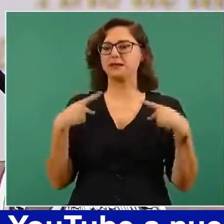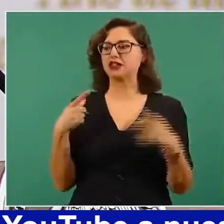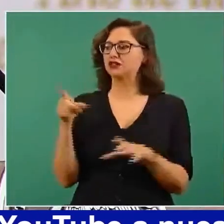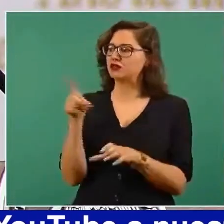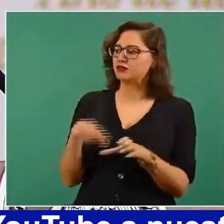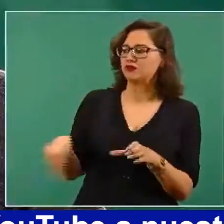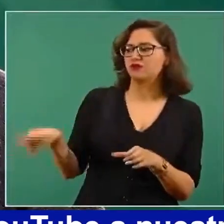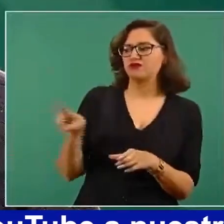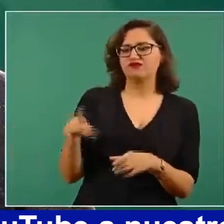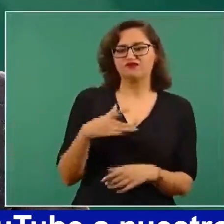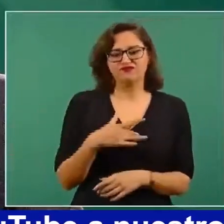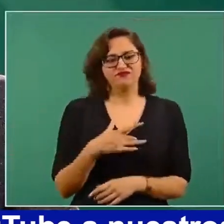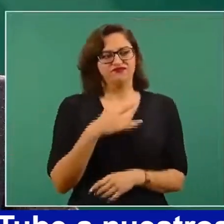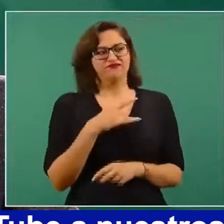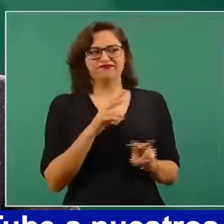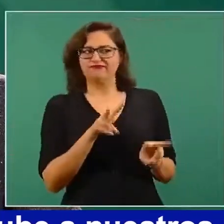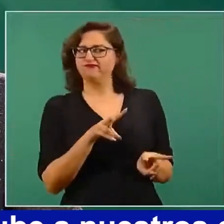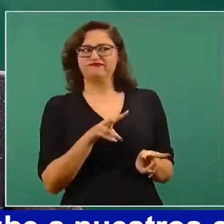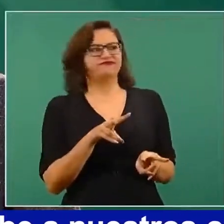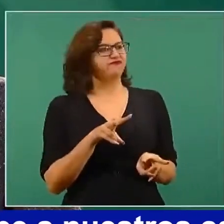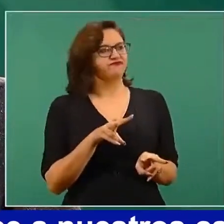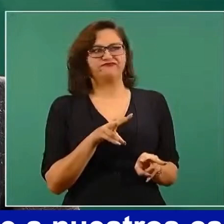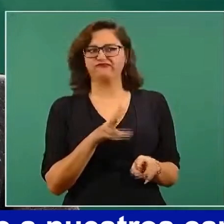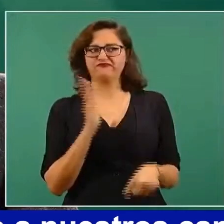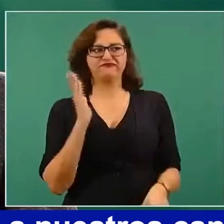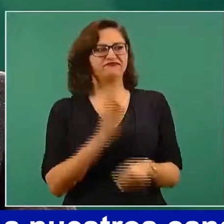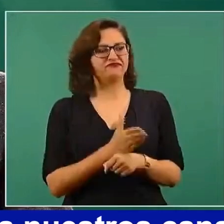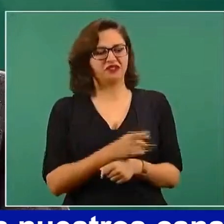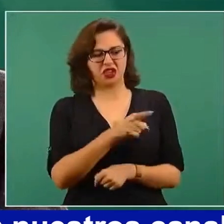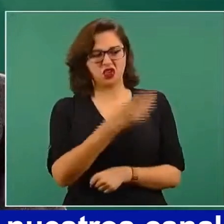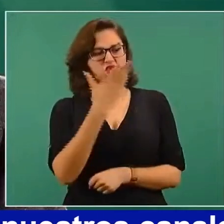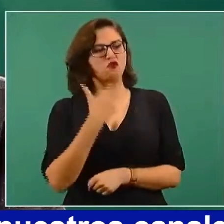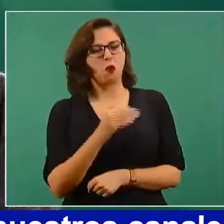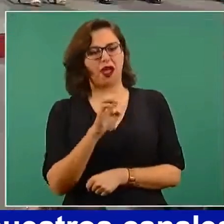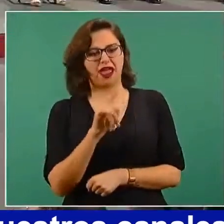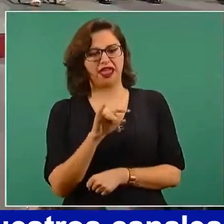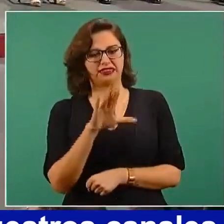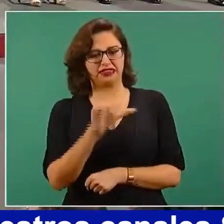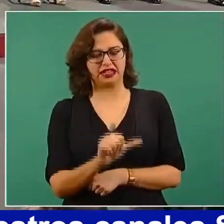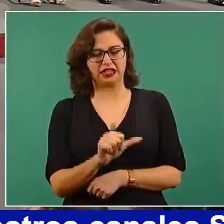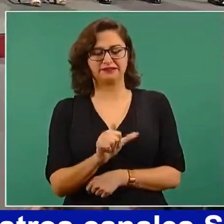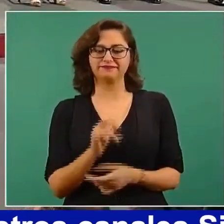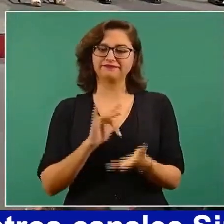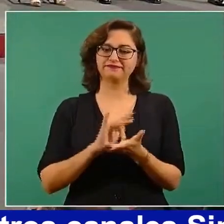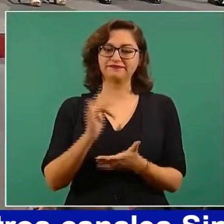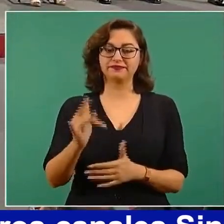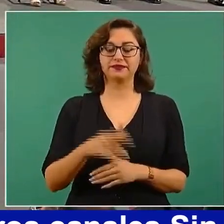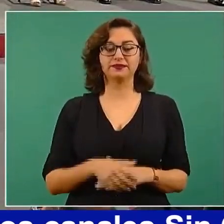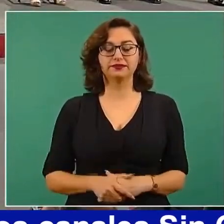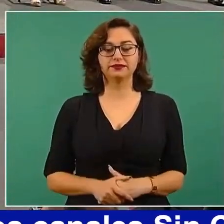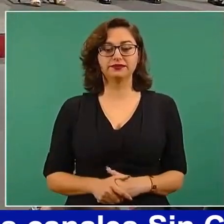violan los más elementales códigos de ética al engañar. Gracias.